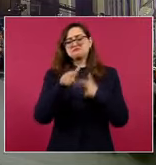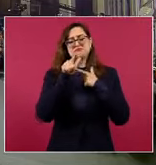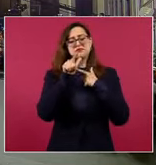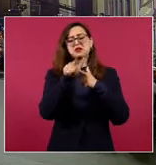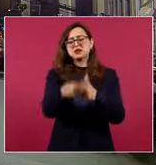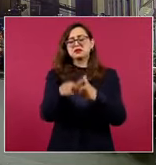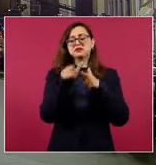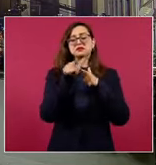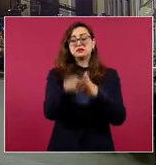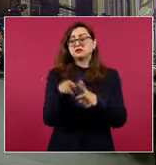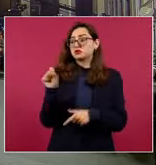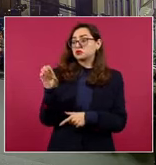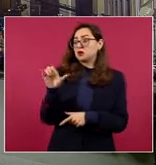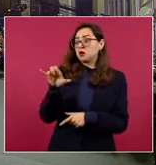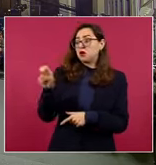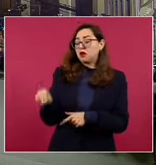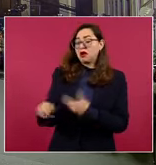pueden impedir.